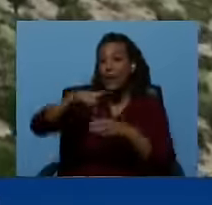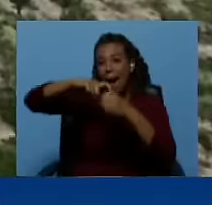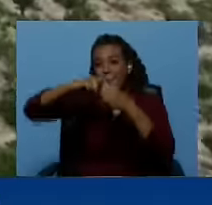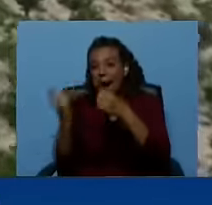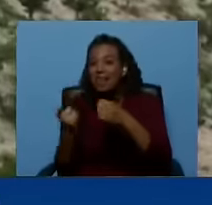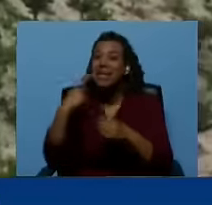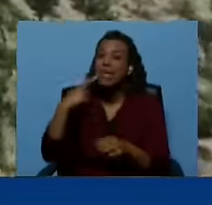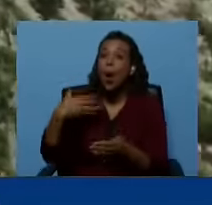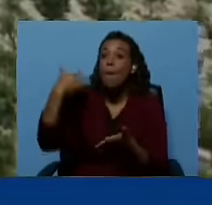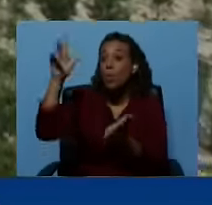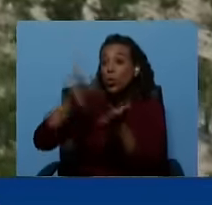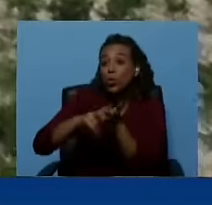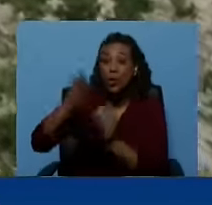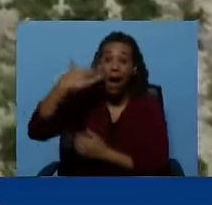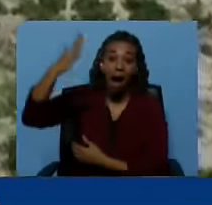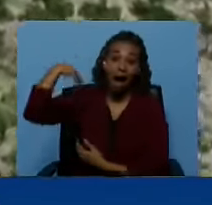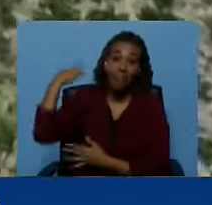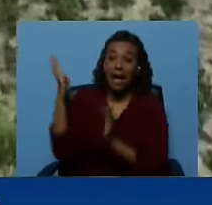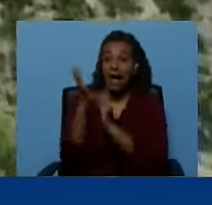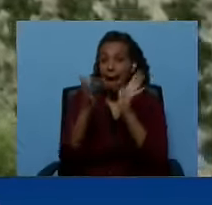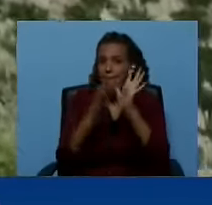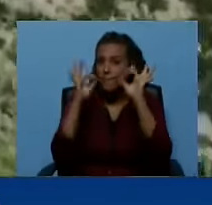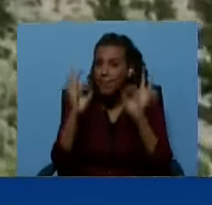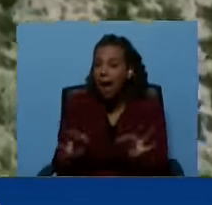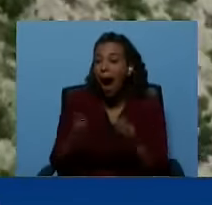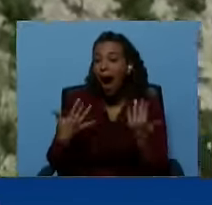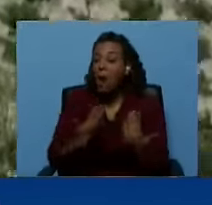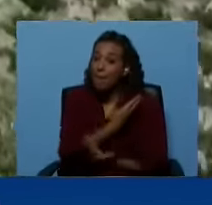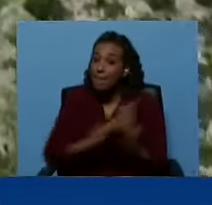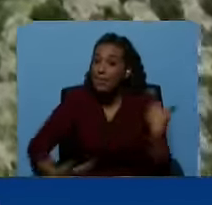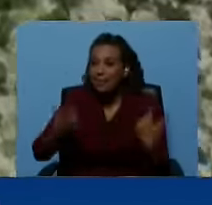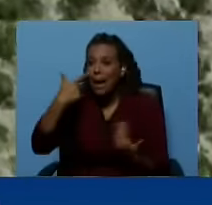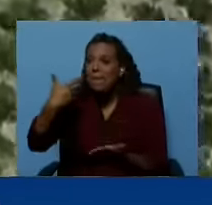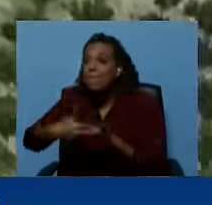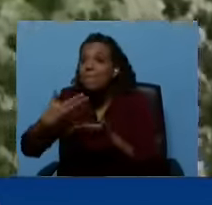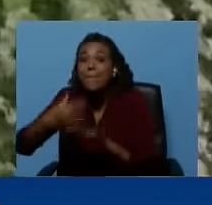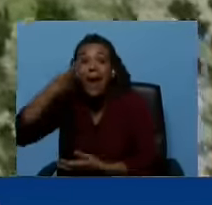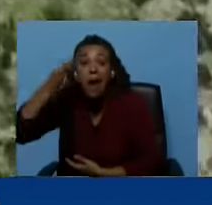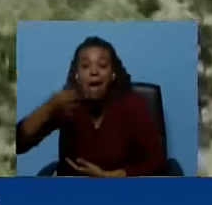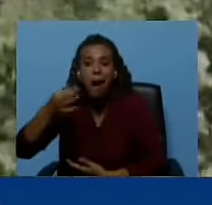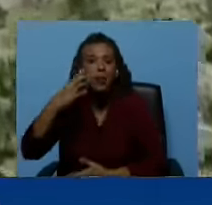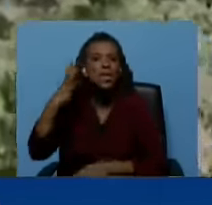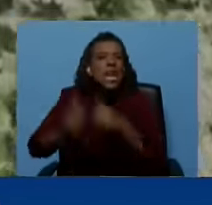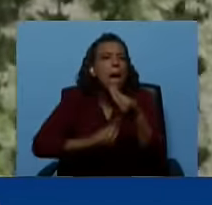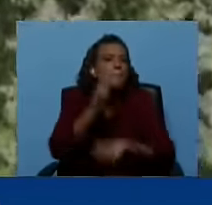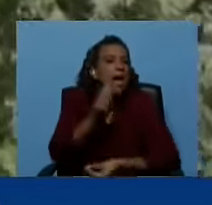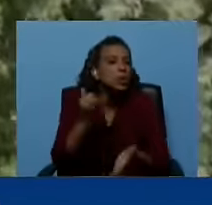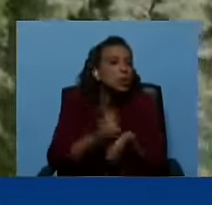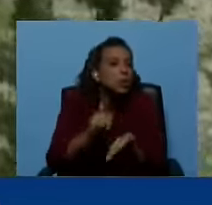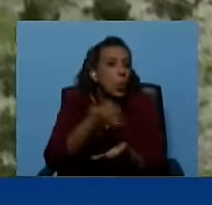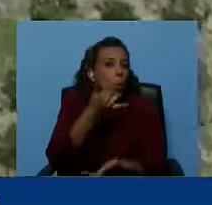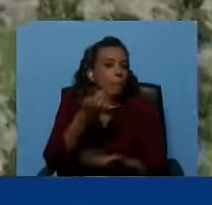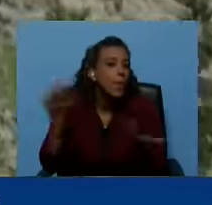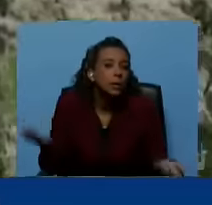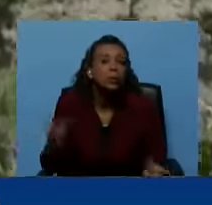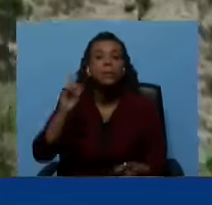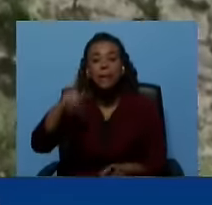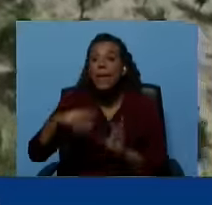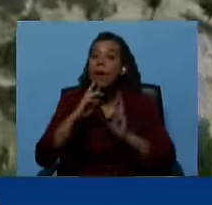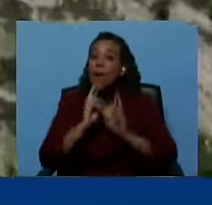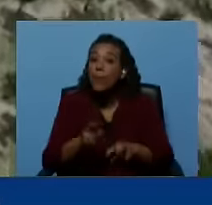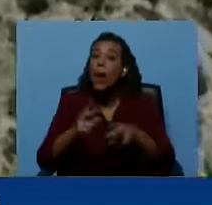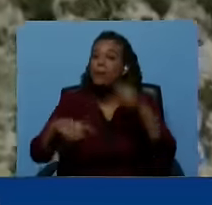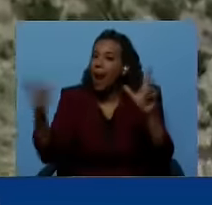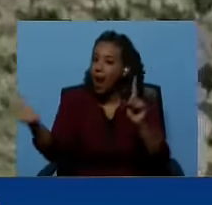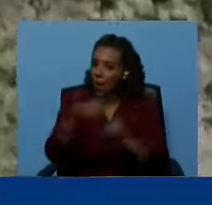ya le aprobaron un proyecto en la primera consulta y por eso el jefe de estado estad ino para conocer de primera mano cómo avanza el proceso y también los resultados que